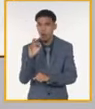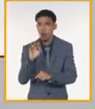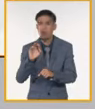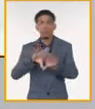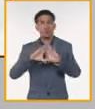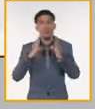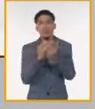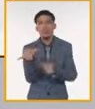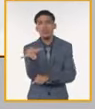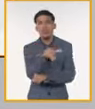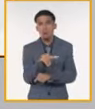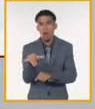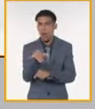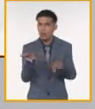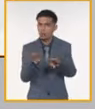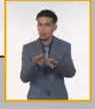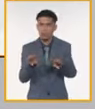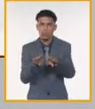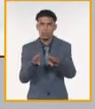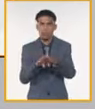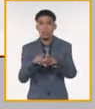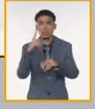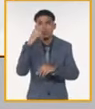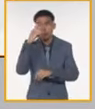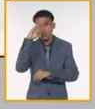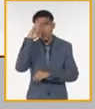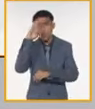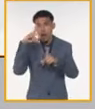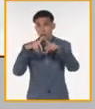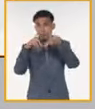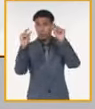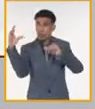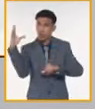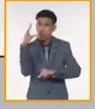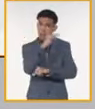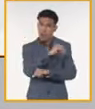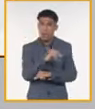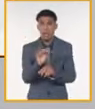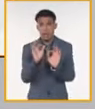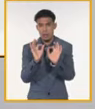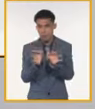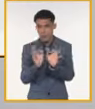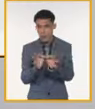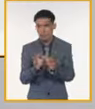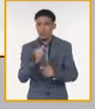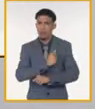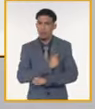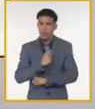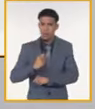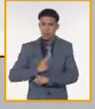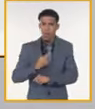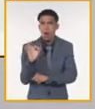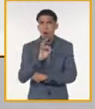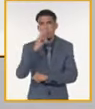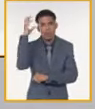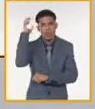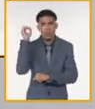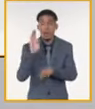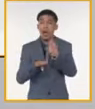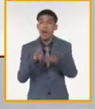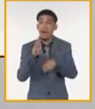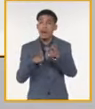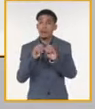cumplimiento para todo el país para todas las para todas la la forma de gestión no Estatal y a veces desde los propios anuncios